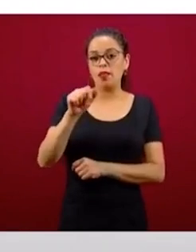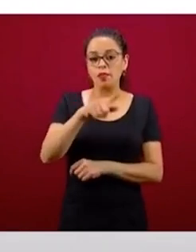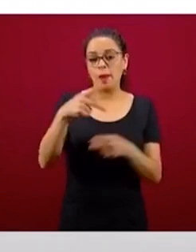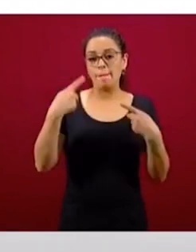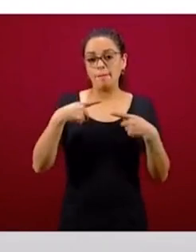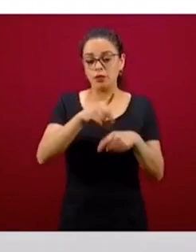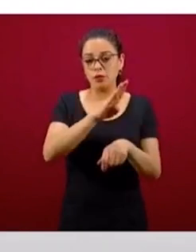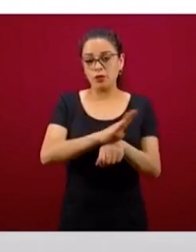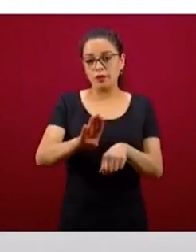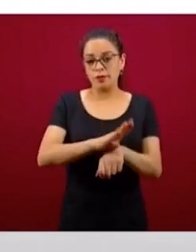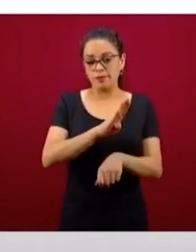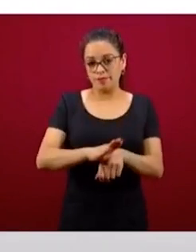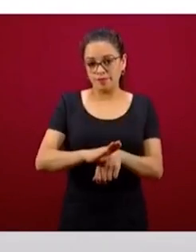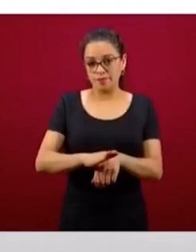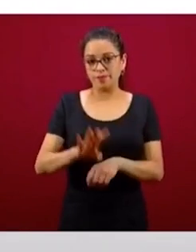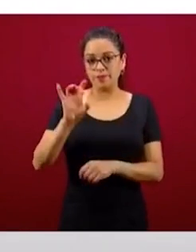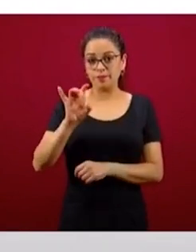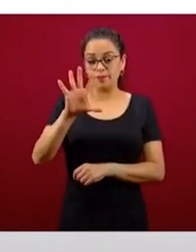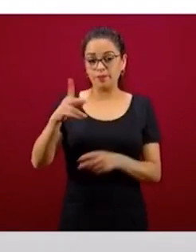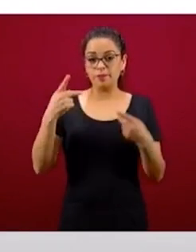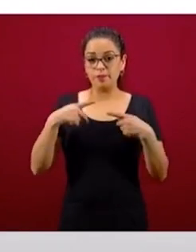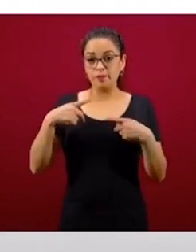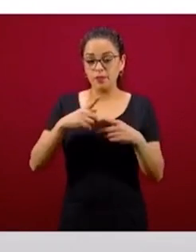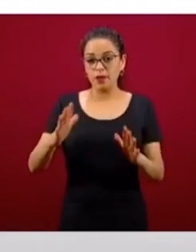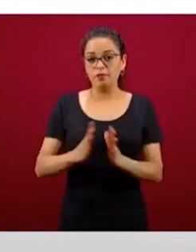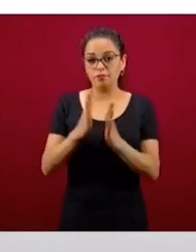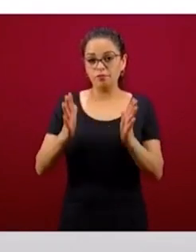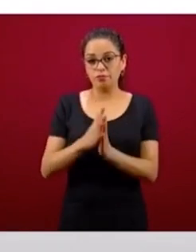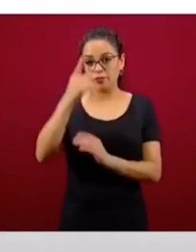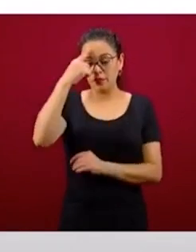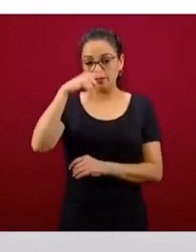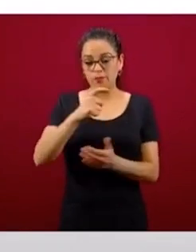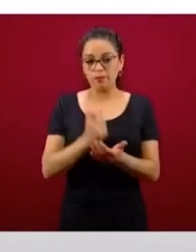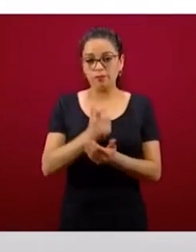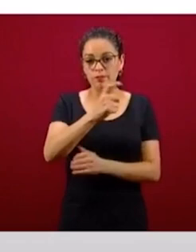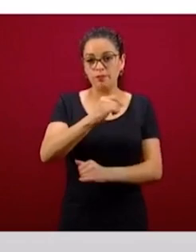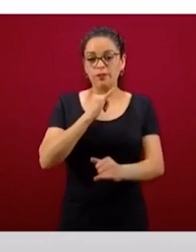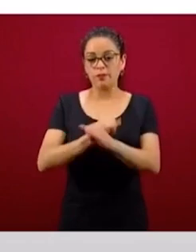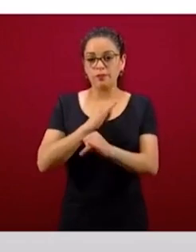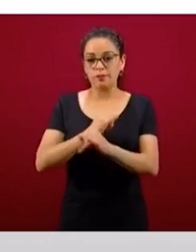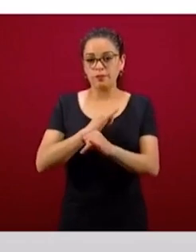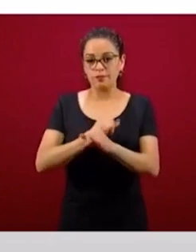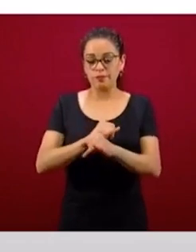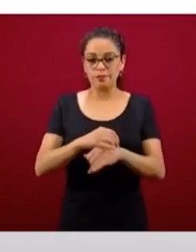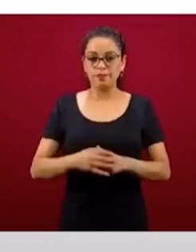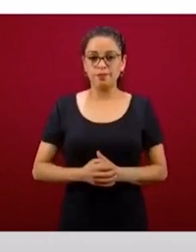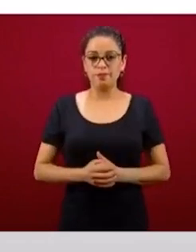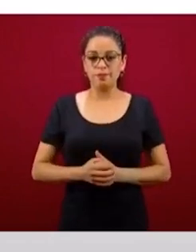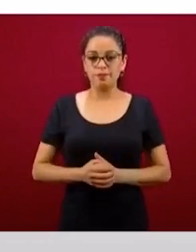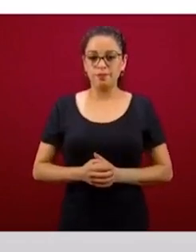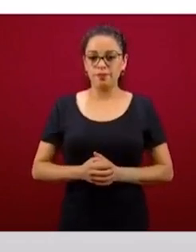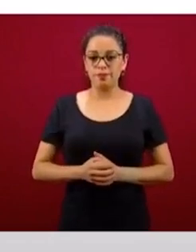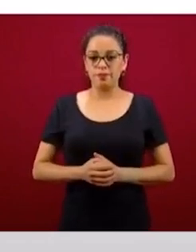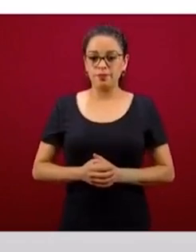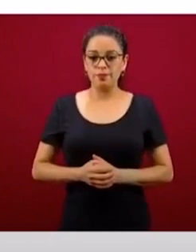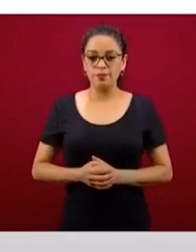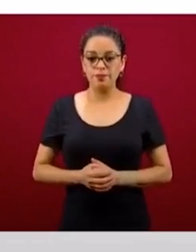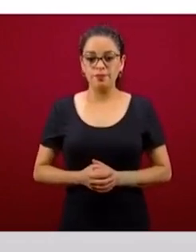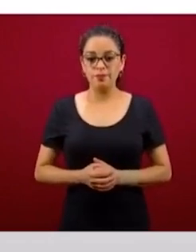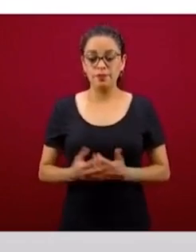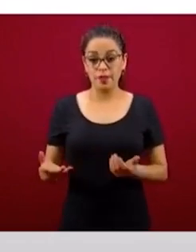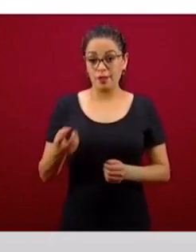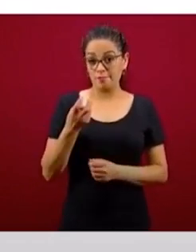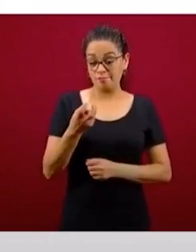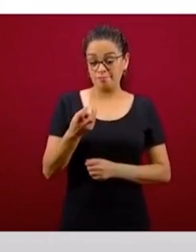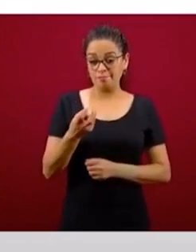de 35 participantes del sistema de pagos electrónicos interbancarios esto es igual como lo